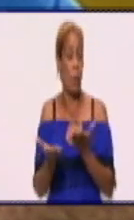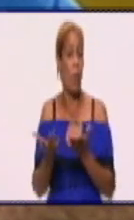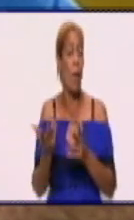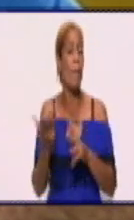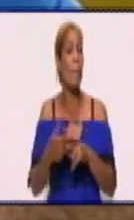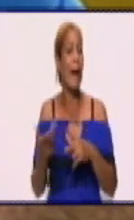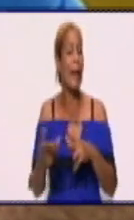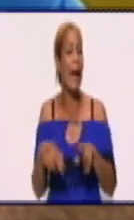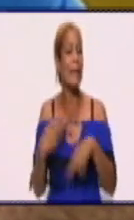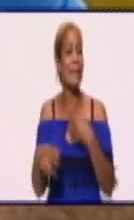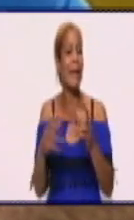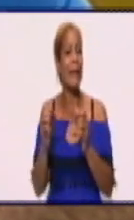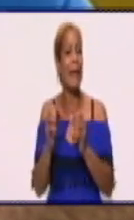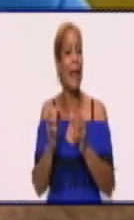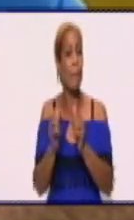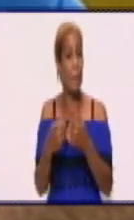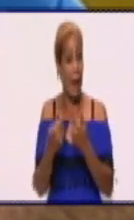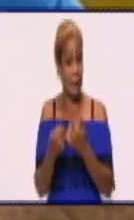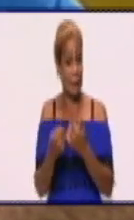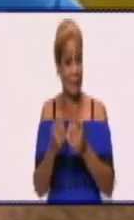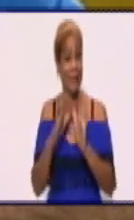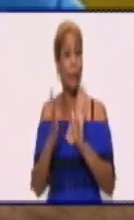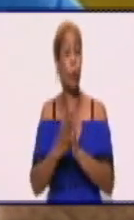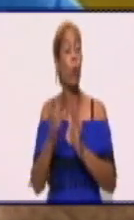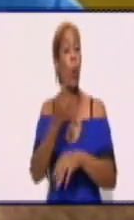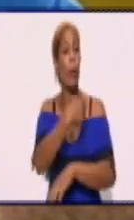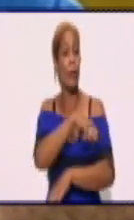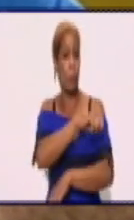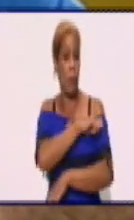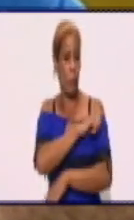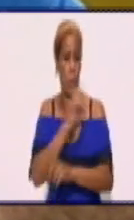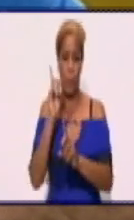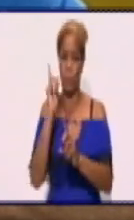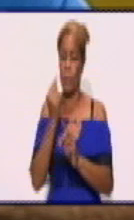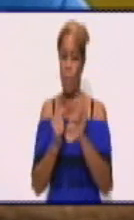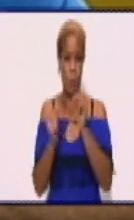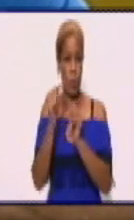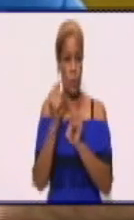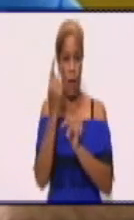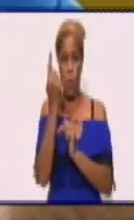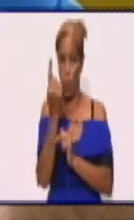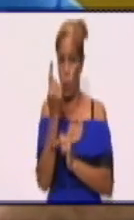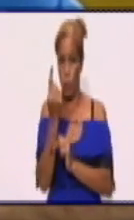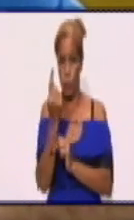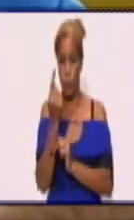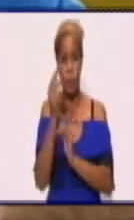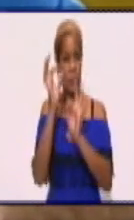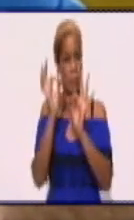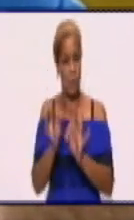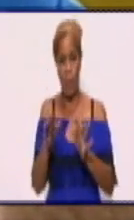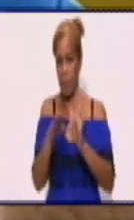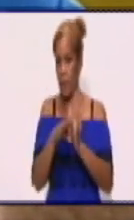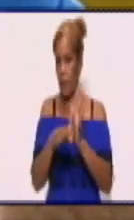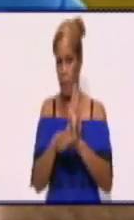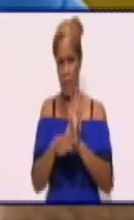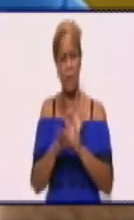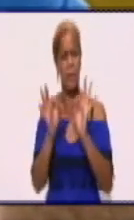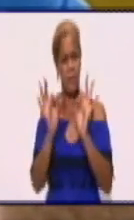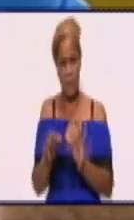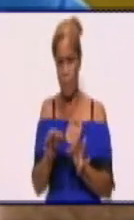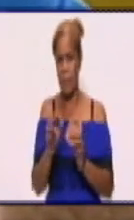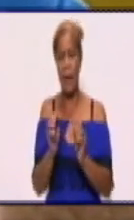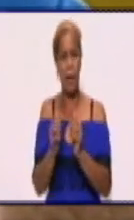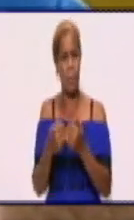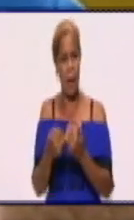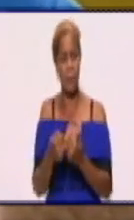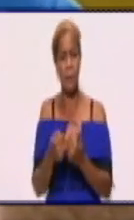es la prioridad número uno de nuestra empresa, que siempre se va a proteger en las medidas que sean, en las situaciones que sean, que son